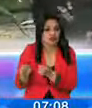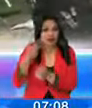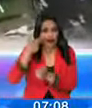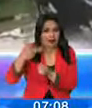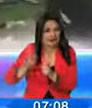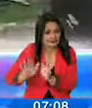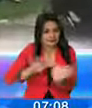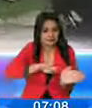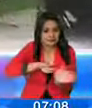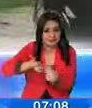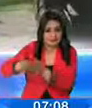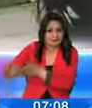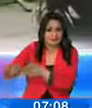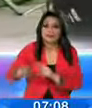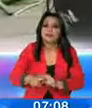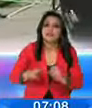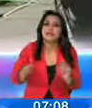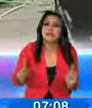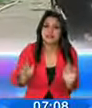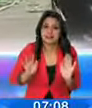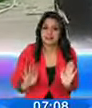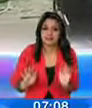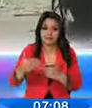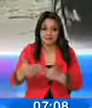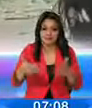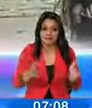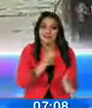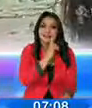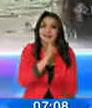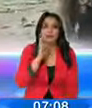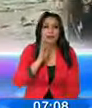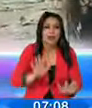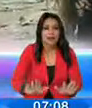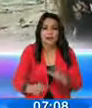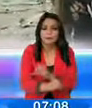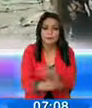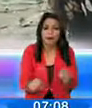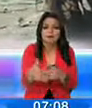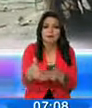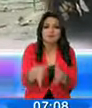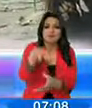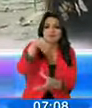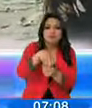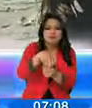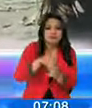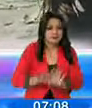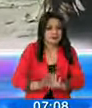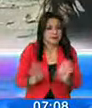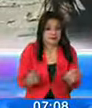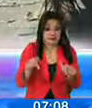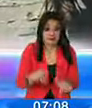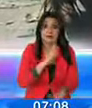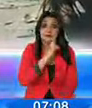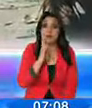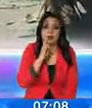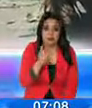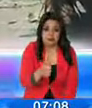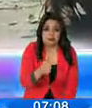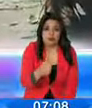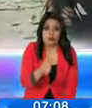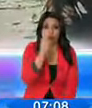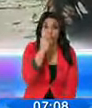Entonces, son dos cosas muy diferentes que no tienen que ir lo uno con lo otro. Y obviamente la deflagración que se produce de